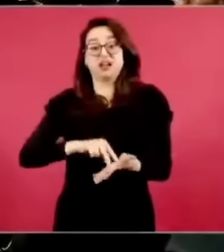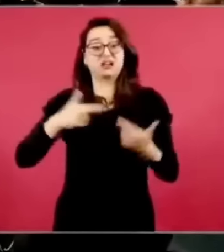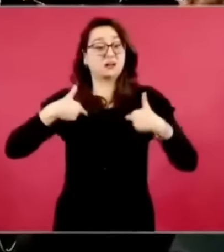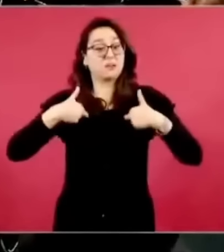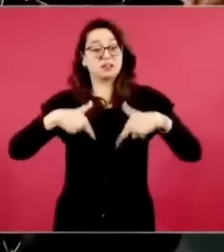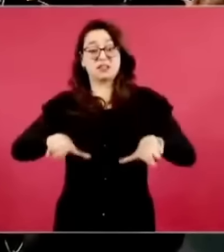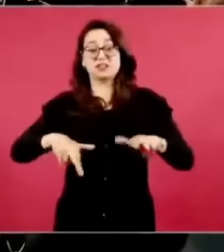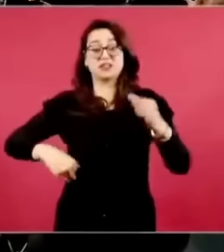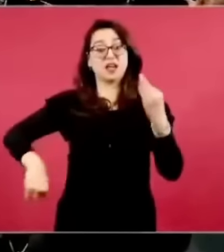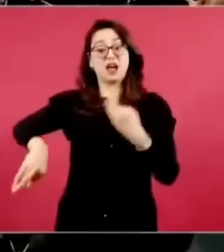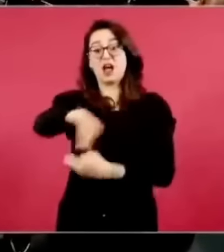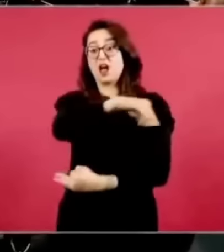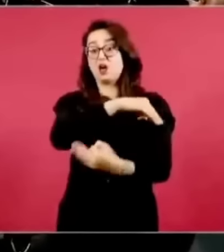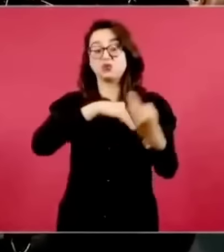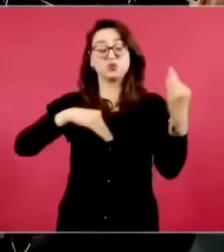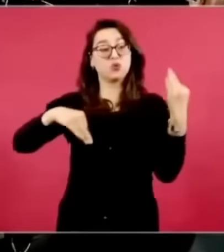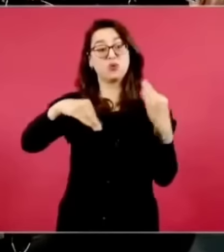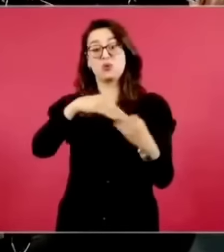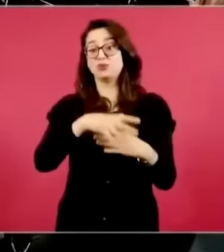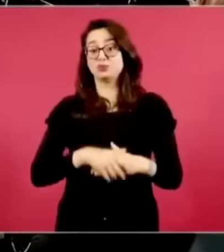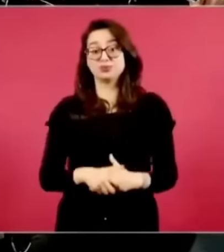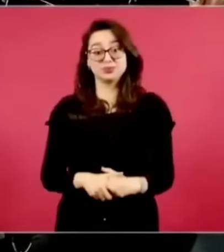todos a